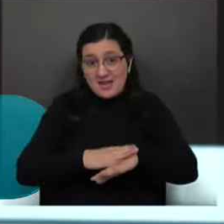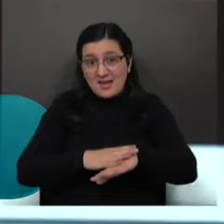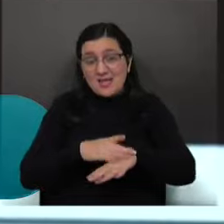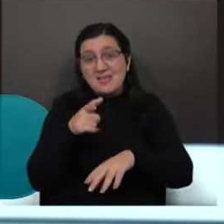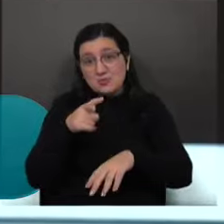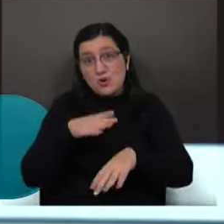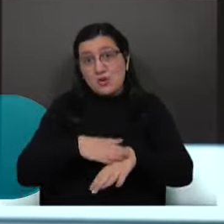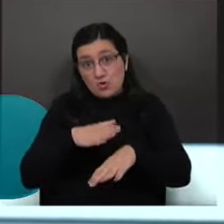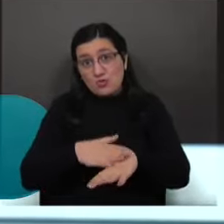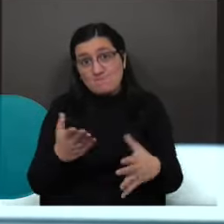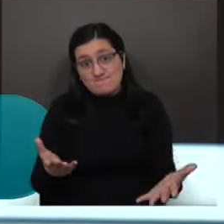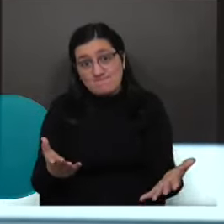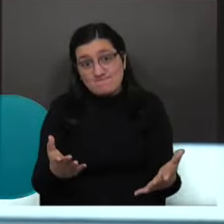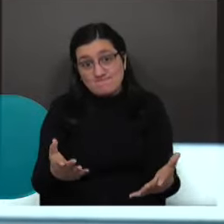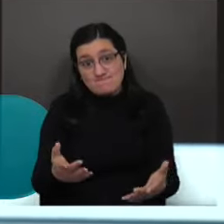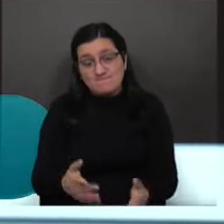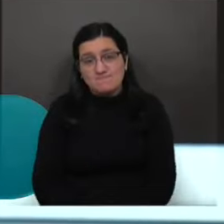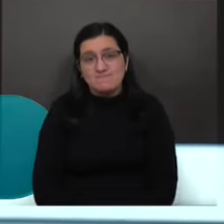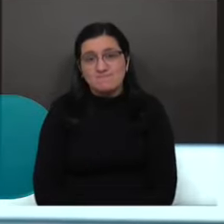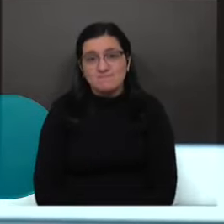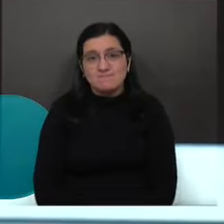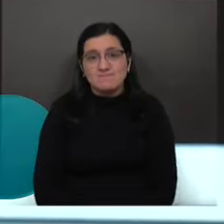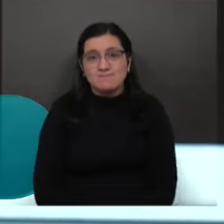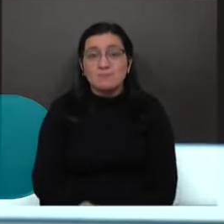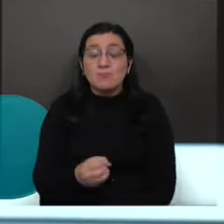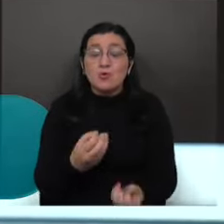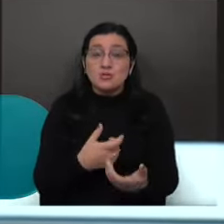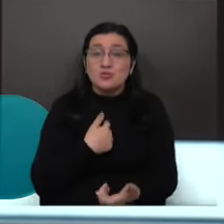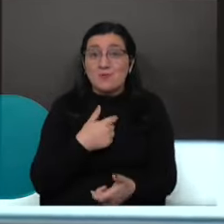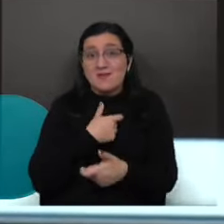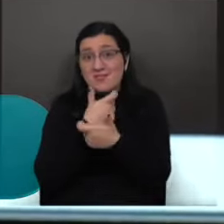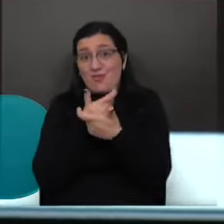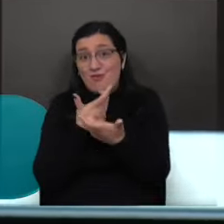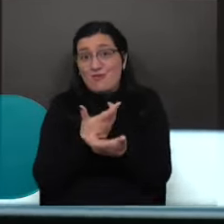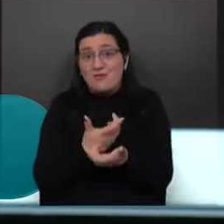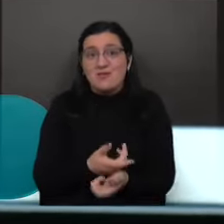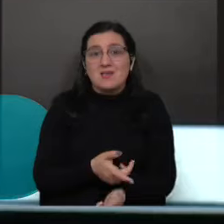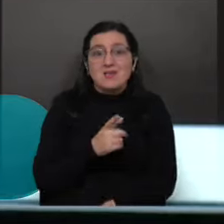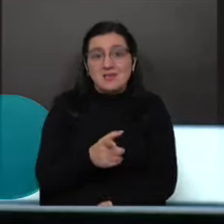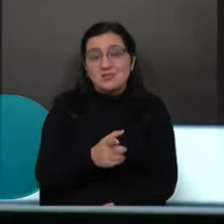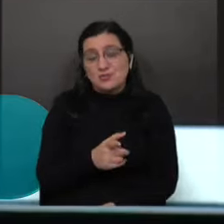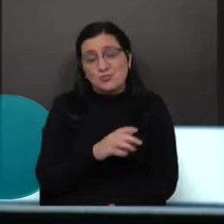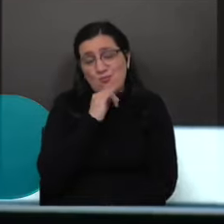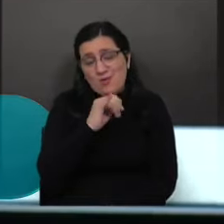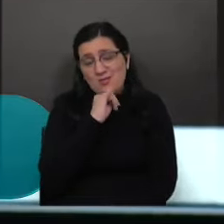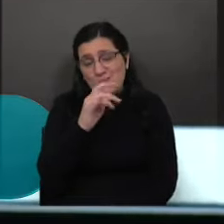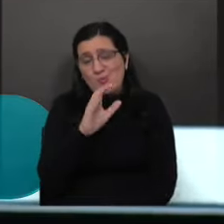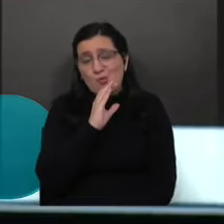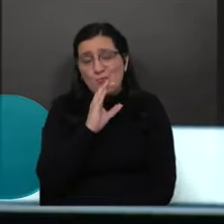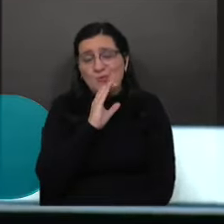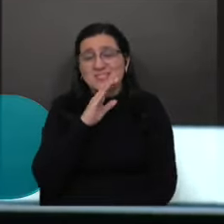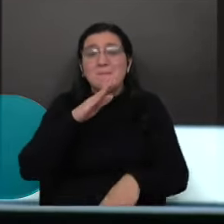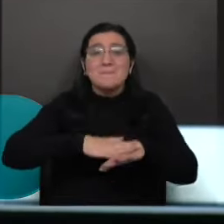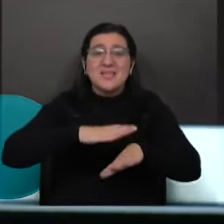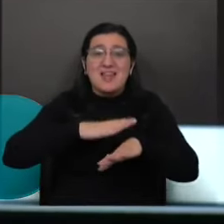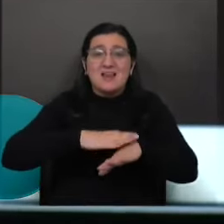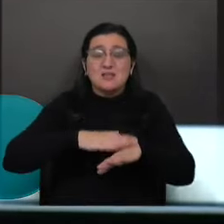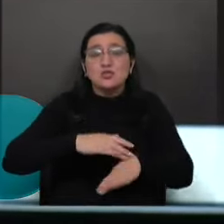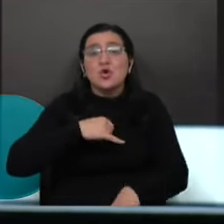así claro y está como anécdota y ahí está el reírme claro Sí sí esa es una gran anécdota ese penal que que